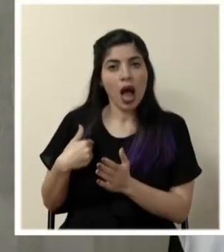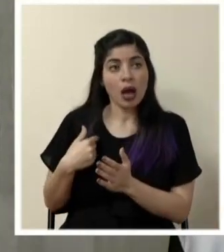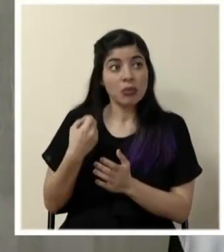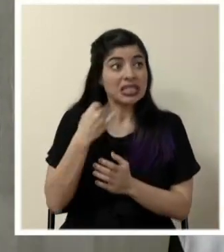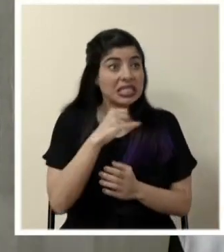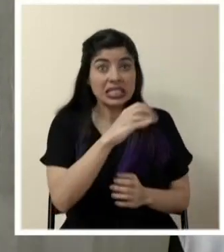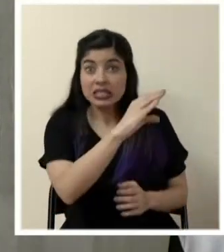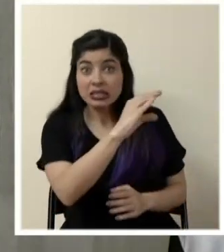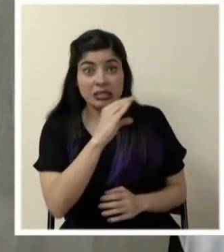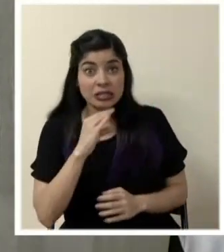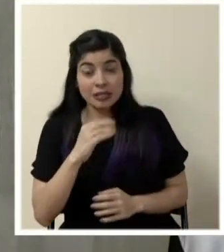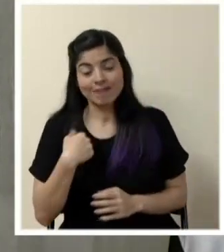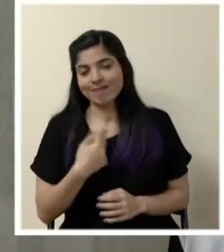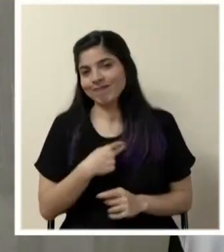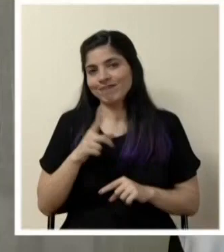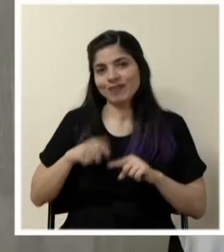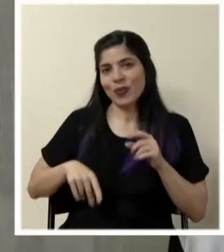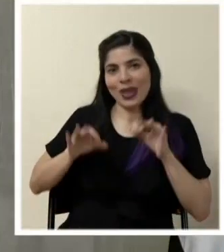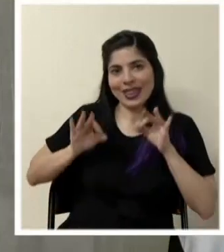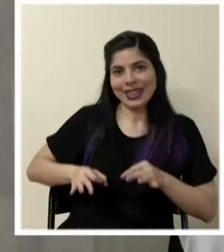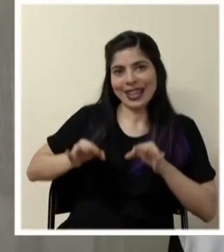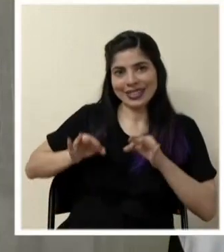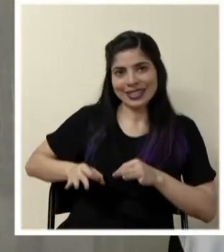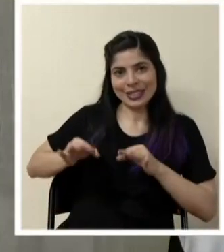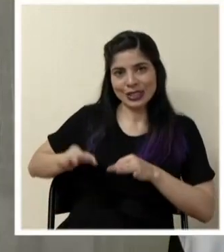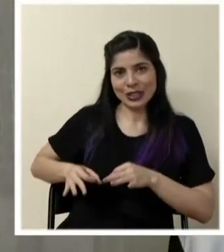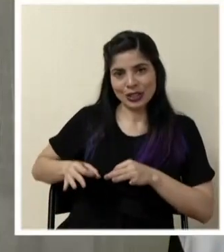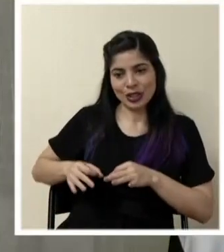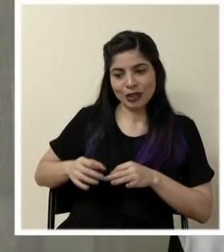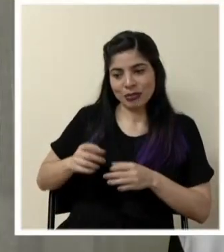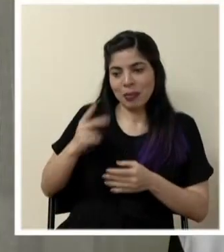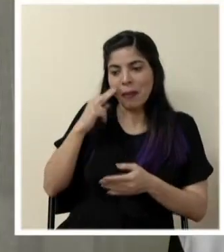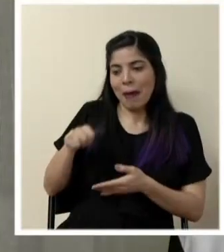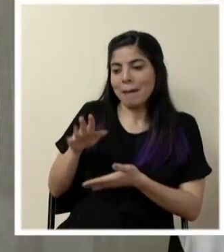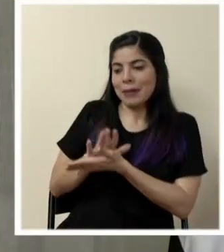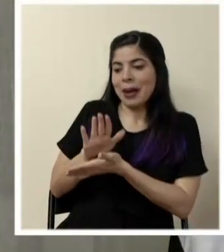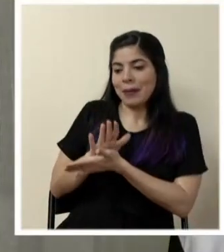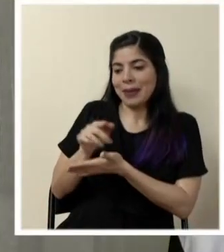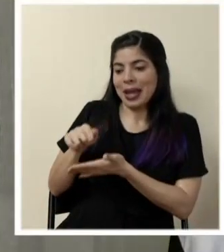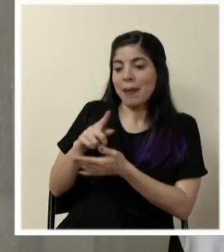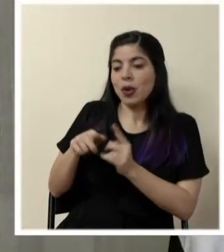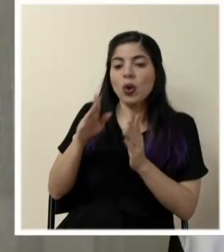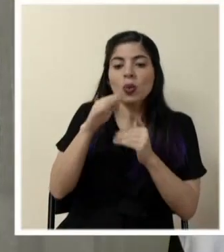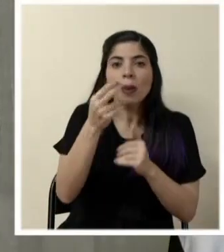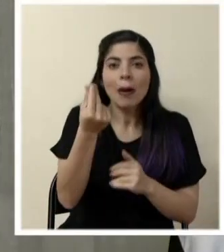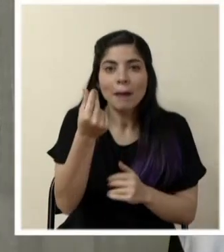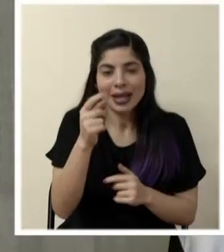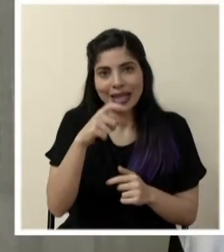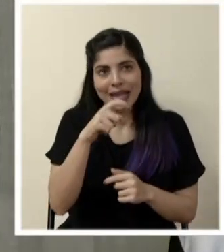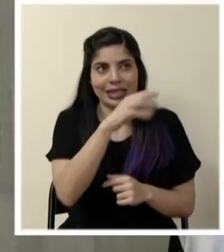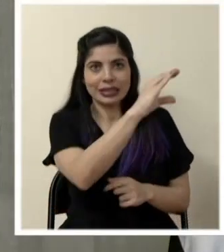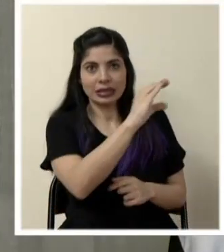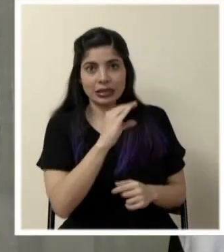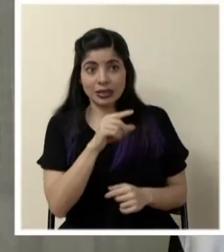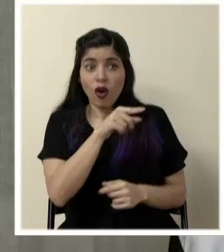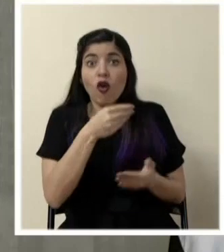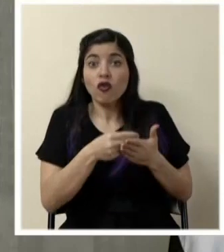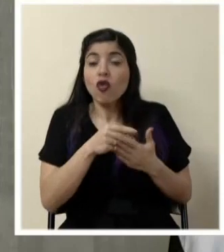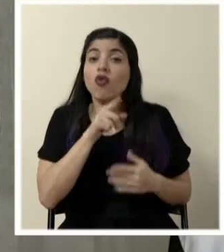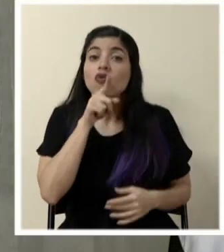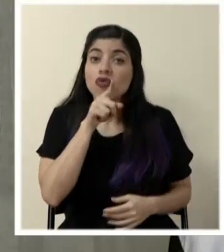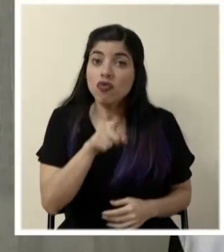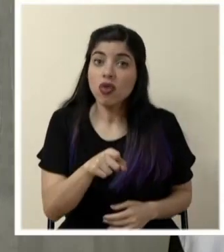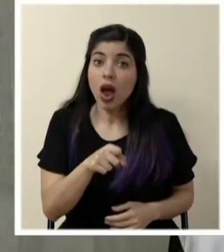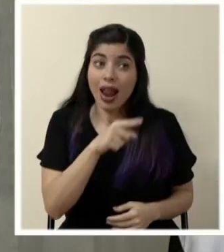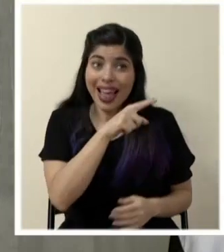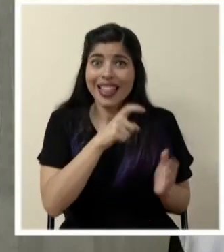no podemos tomar decisiones en base a lo que está en libros. Y son fondos que son reales, o sea,